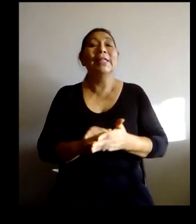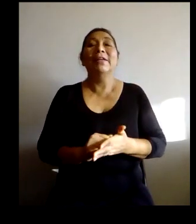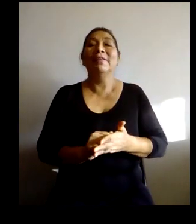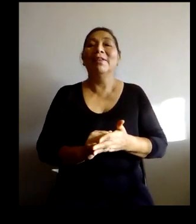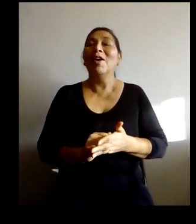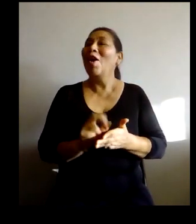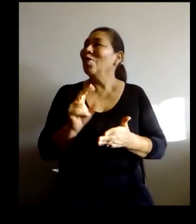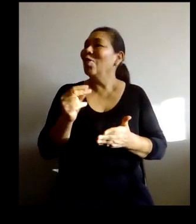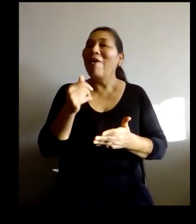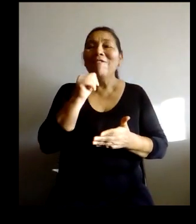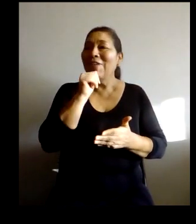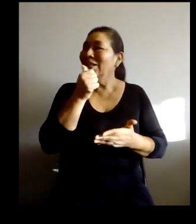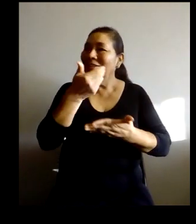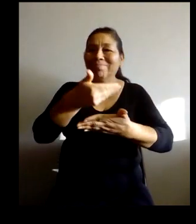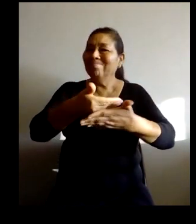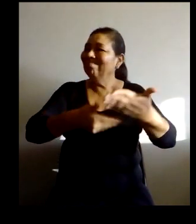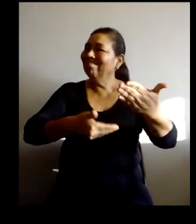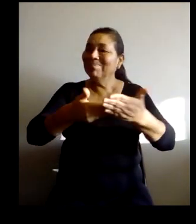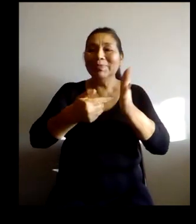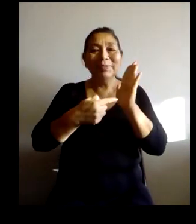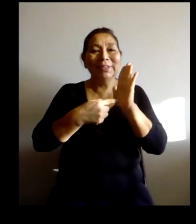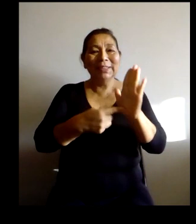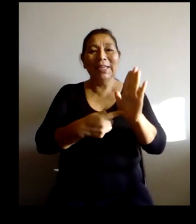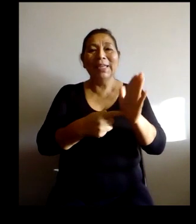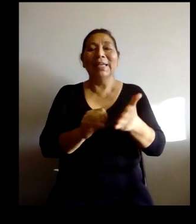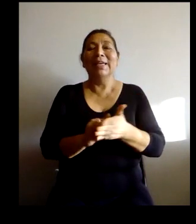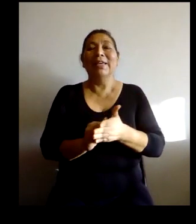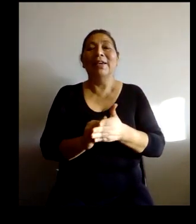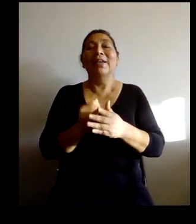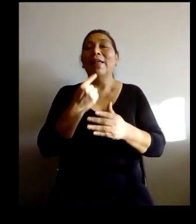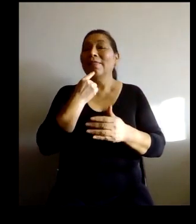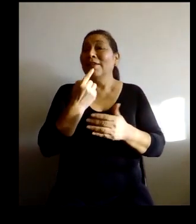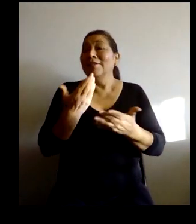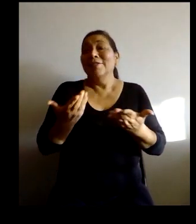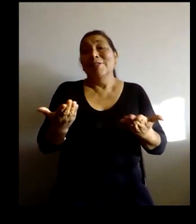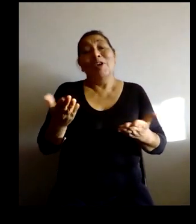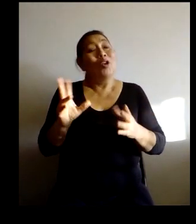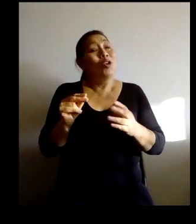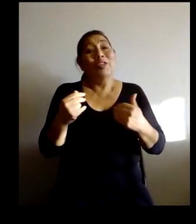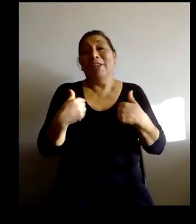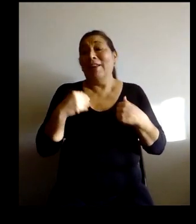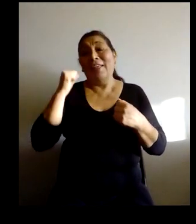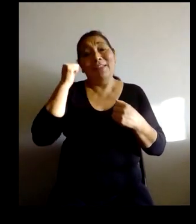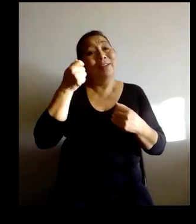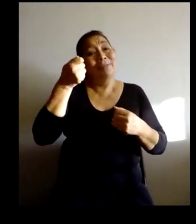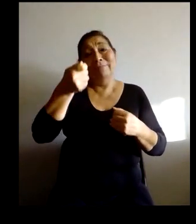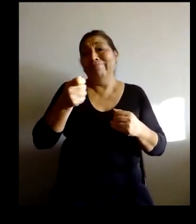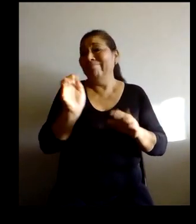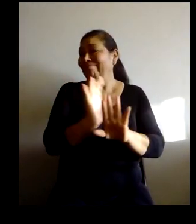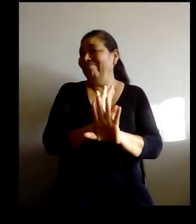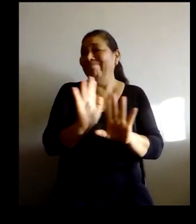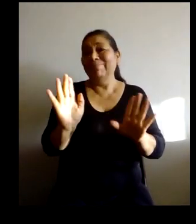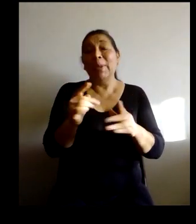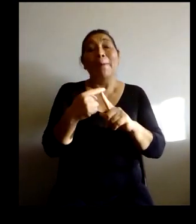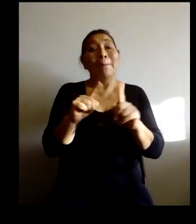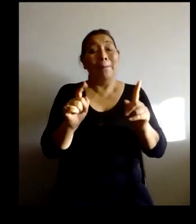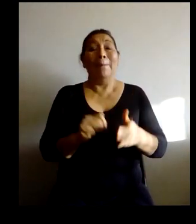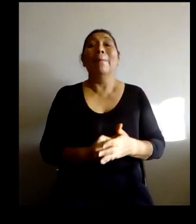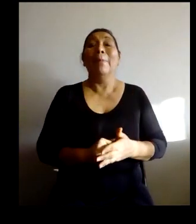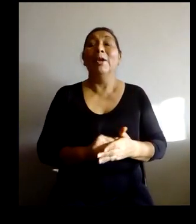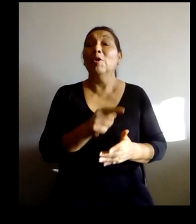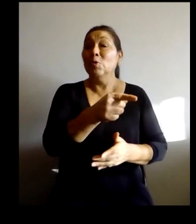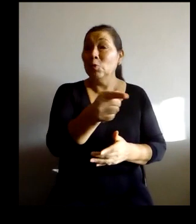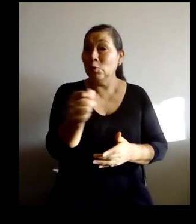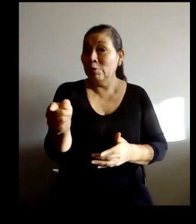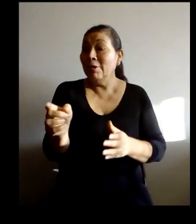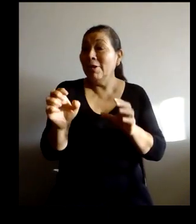presentado el demandante no acredita la pretensión que ha formulado, es decir, que no tiene derecho a una pensión de invalidez.